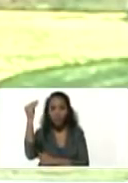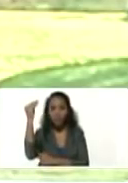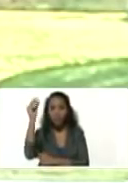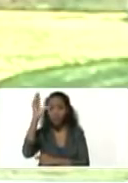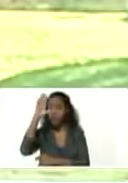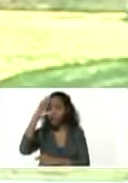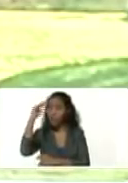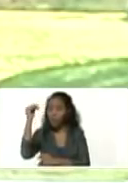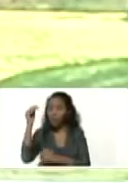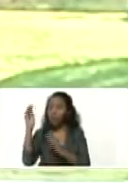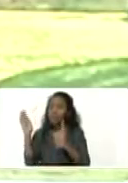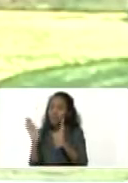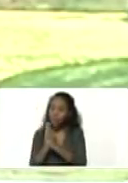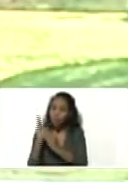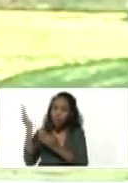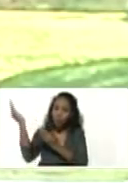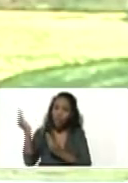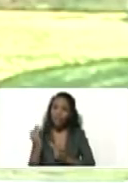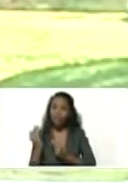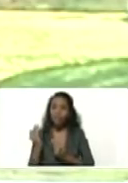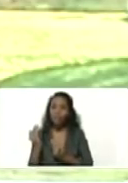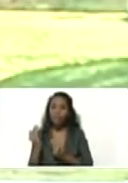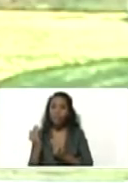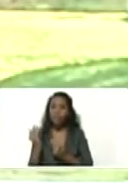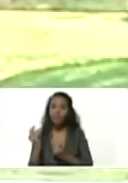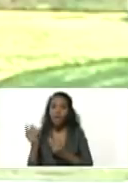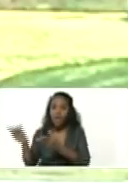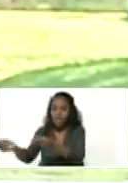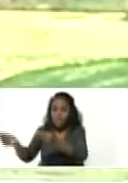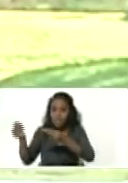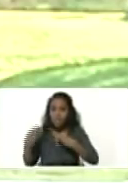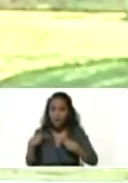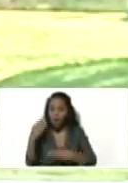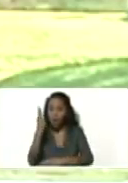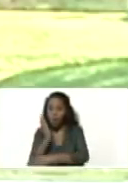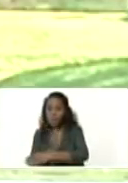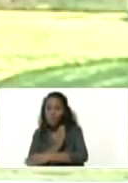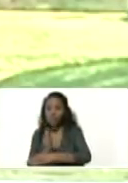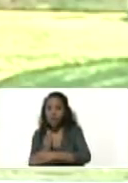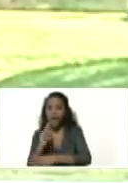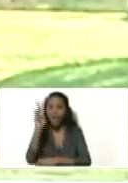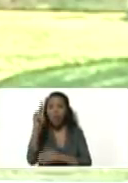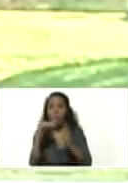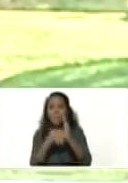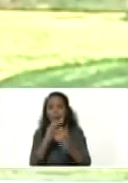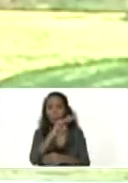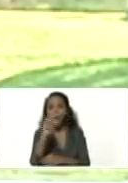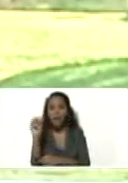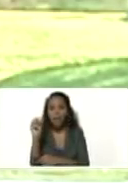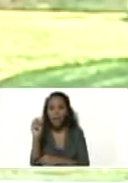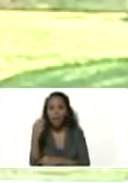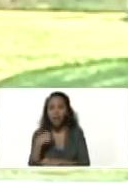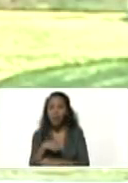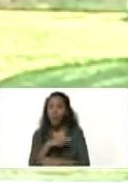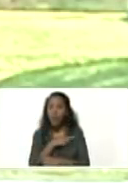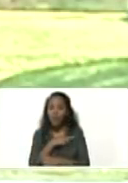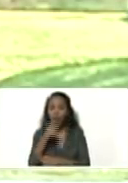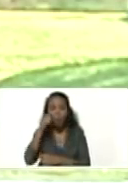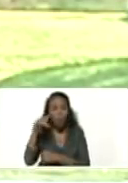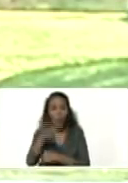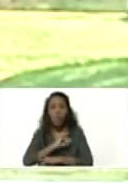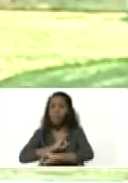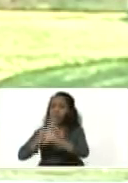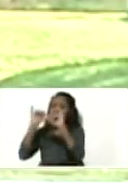Dios santo, ven y tráenos tus bendiciones, y que el 2020 sea para nuestro pueblo de